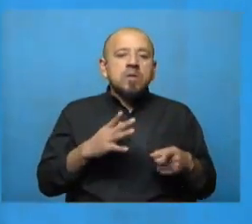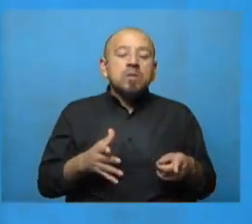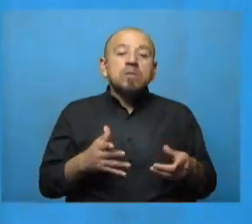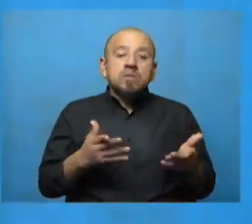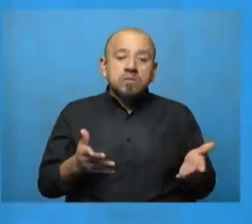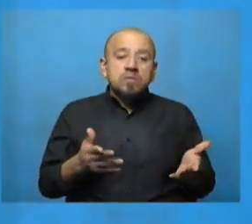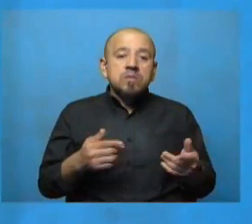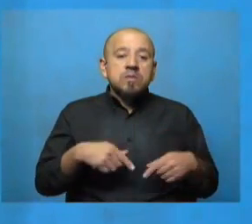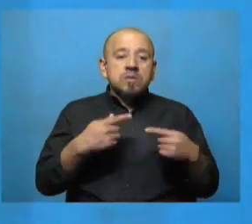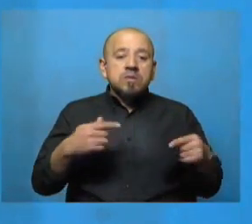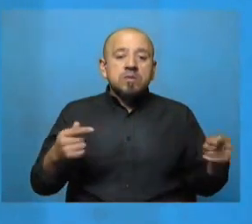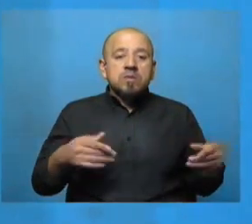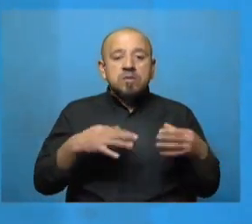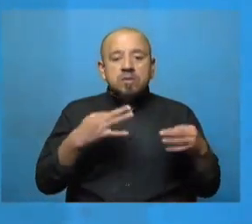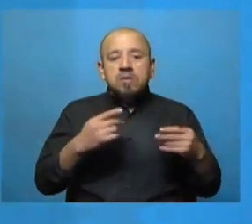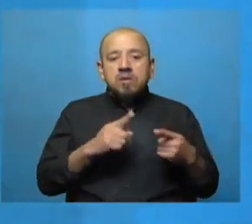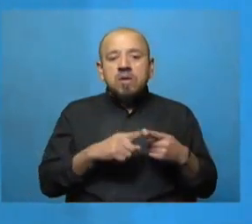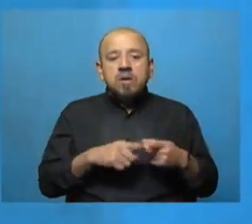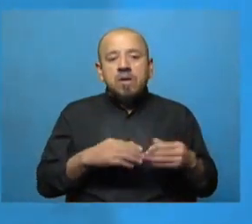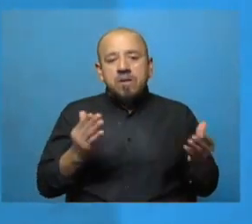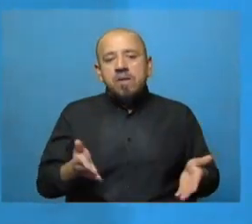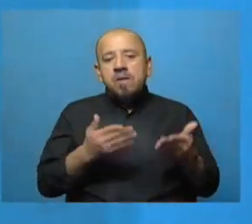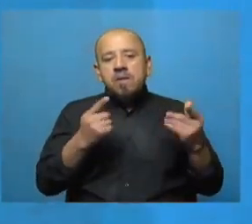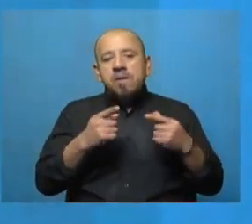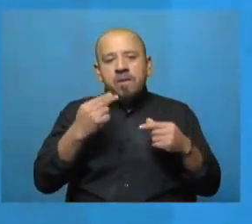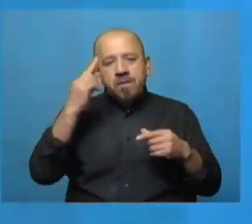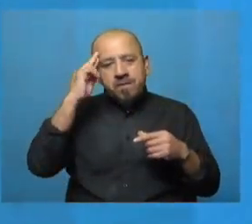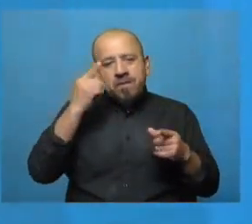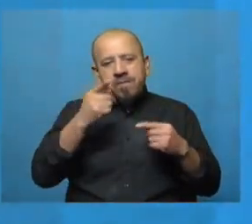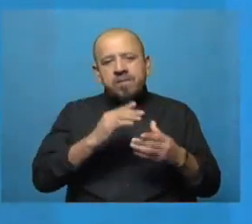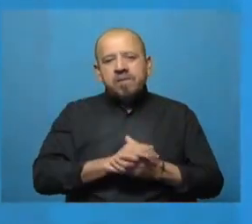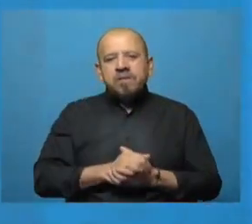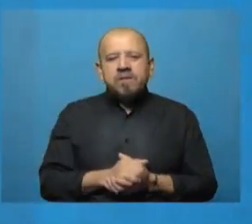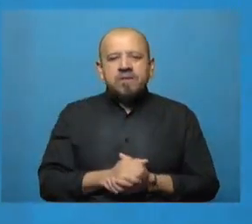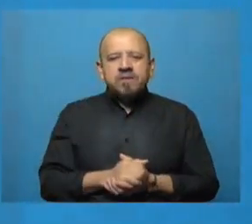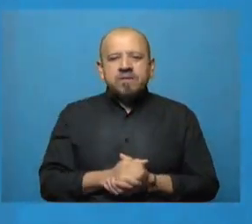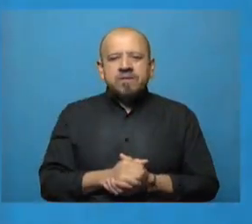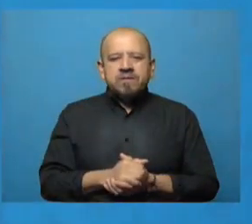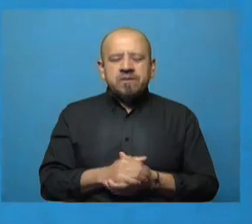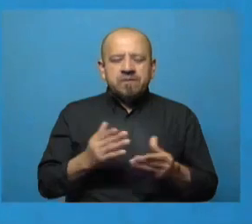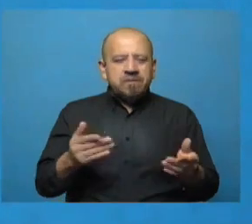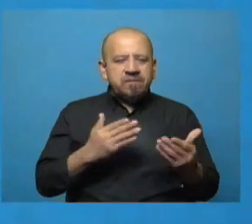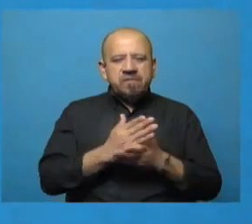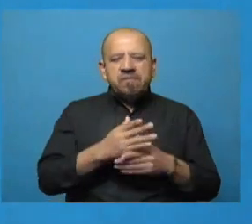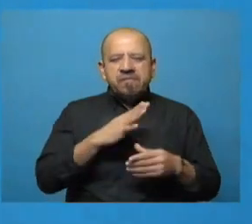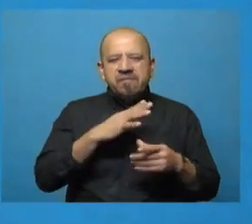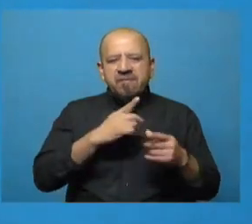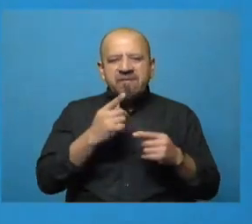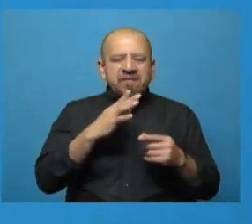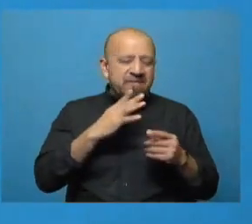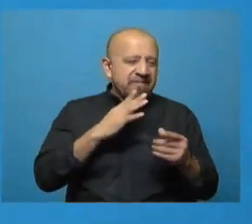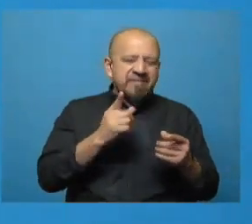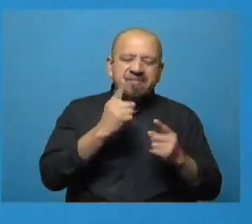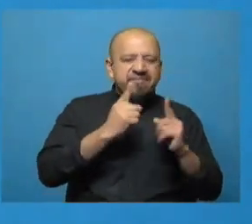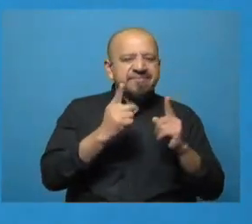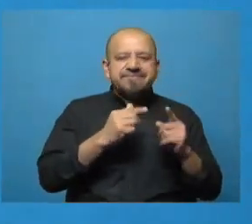y cosa que está bien Vamos arriba Vamos arriba Uruguay vamos nosotros Porque siempre hay un uruguayo en alguna parte que siempre